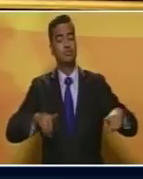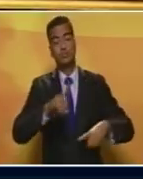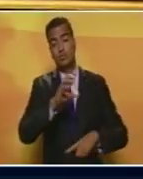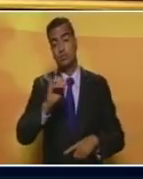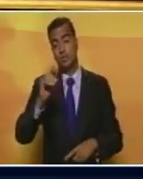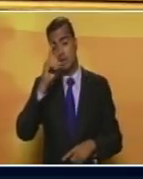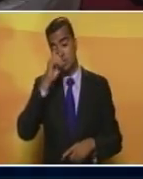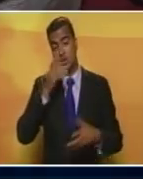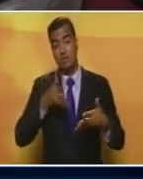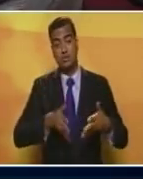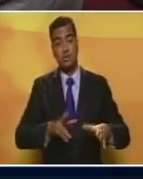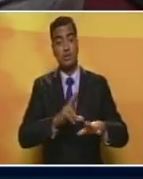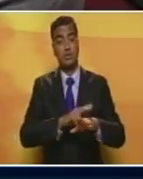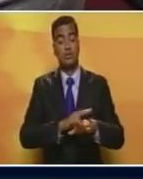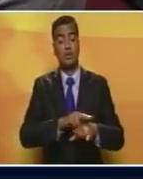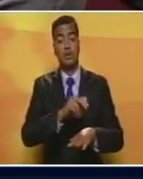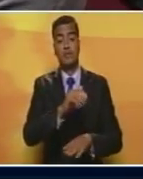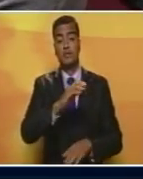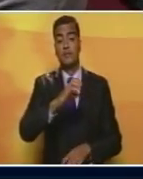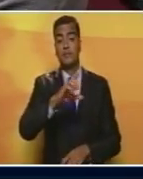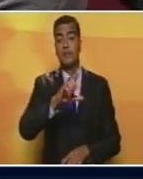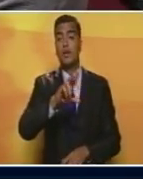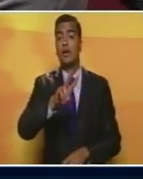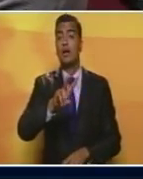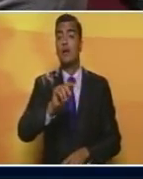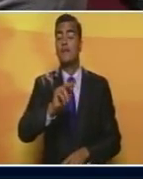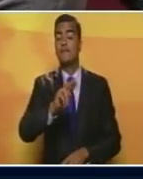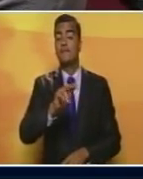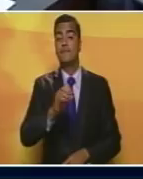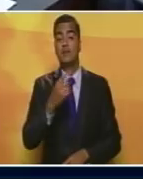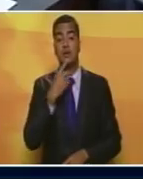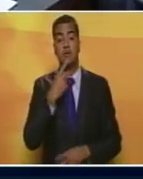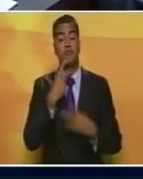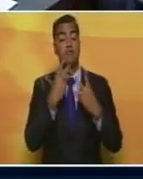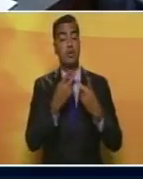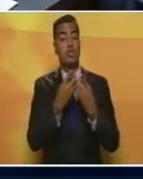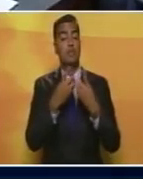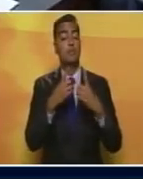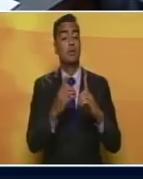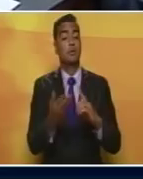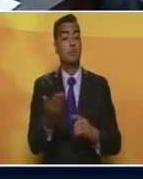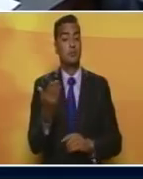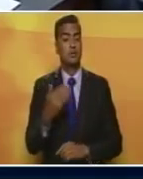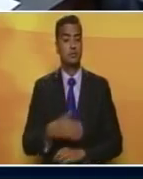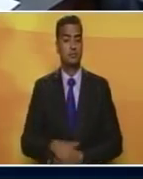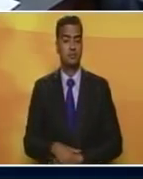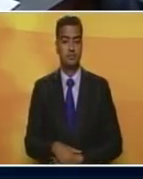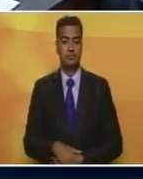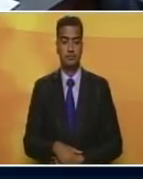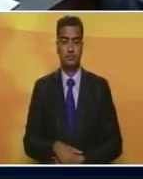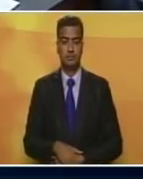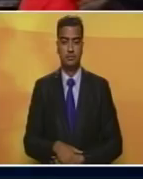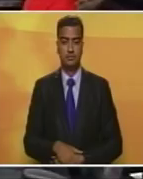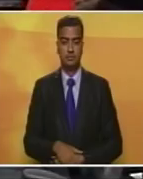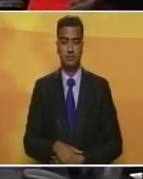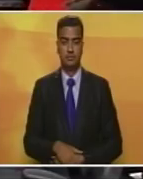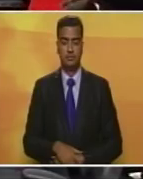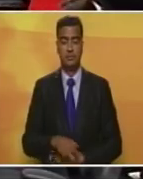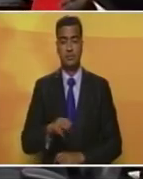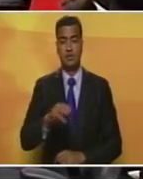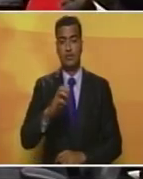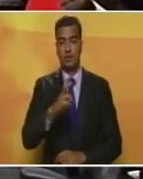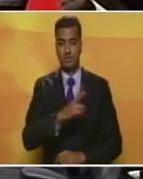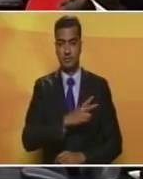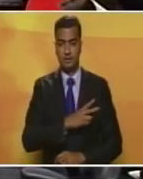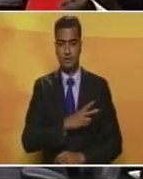los 7 puntos fronterizos oficiales que han salido de nuestro país hasta esta fecha. El Parlamento, por otra